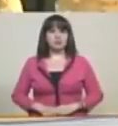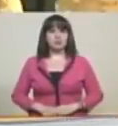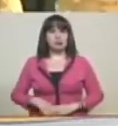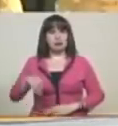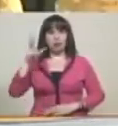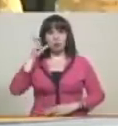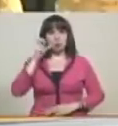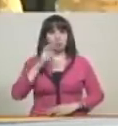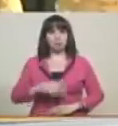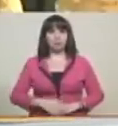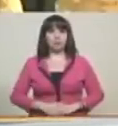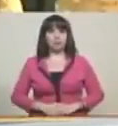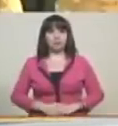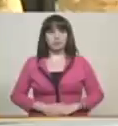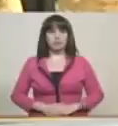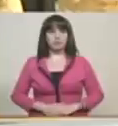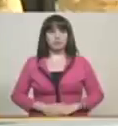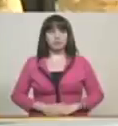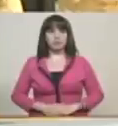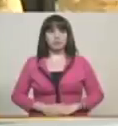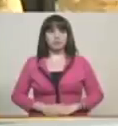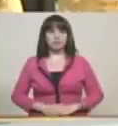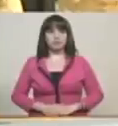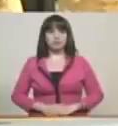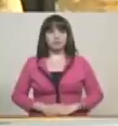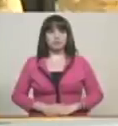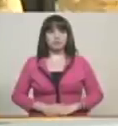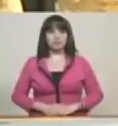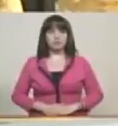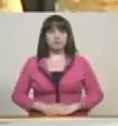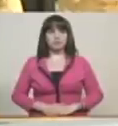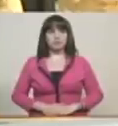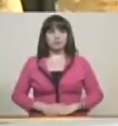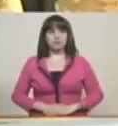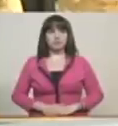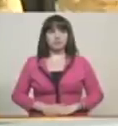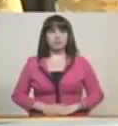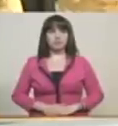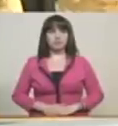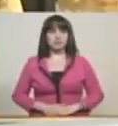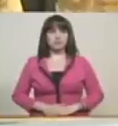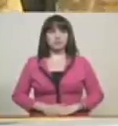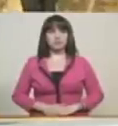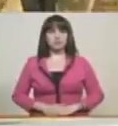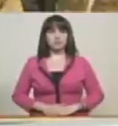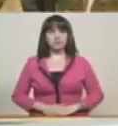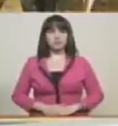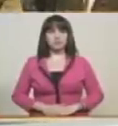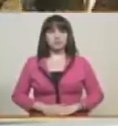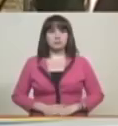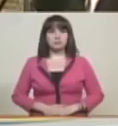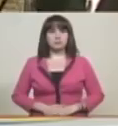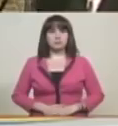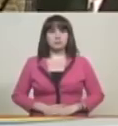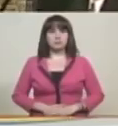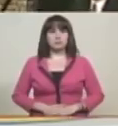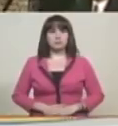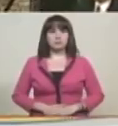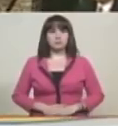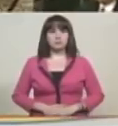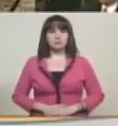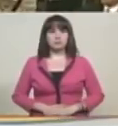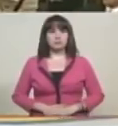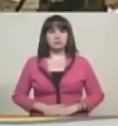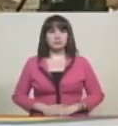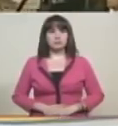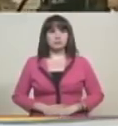Va preso, cadena perpetua, lo persiguen en el mundo. Si está bañando en una playa por allá